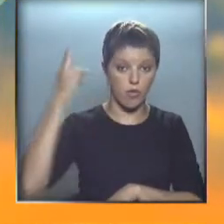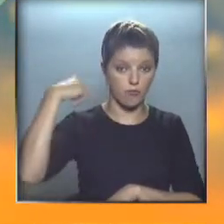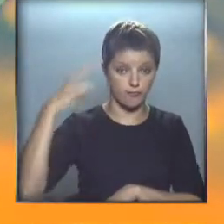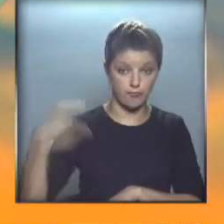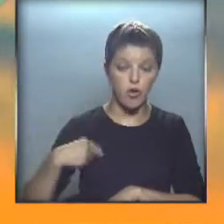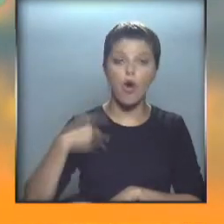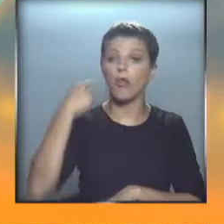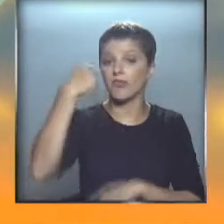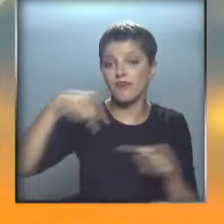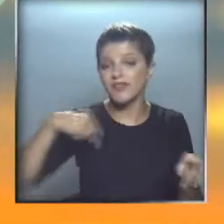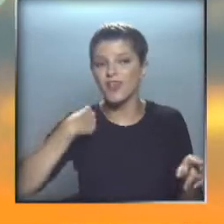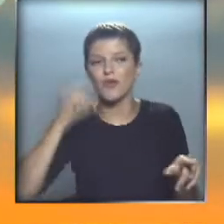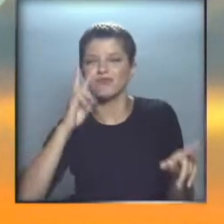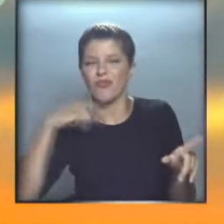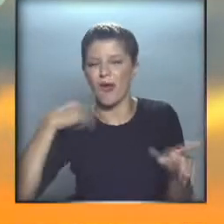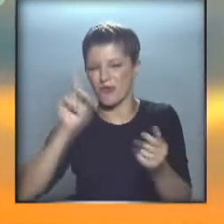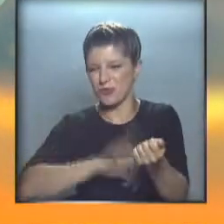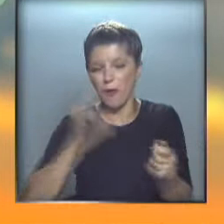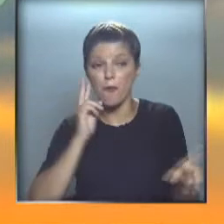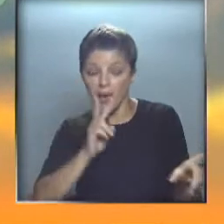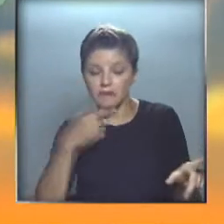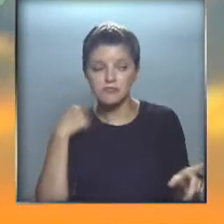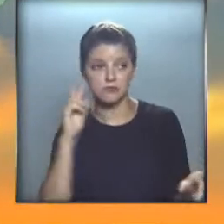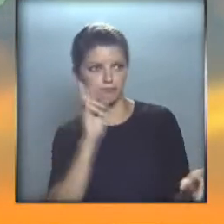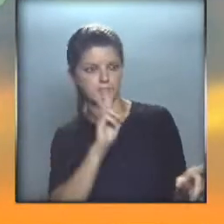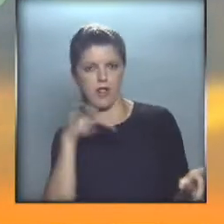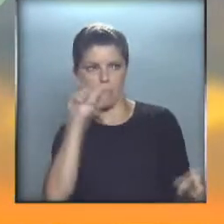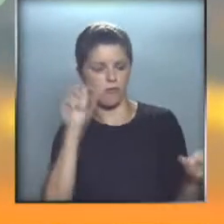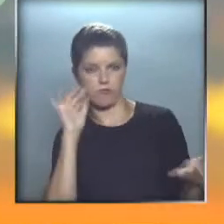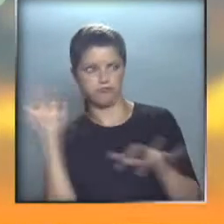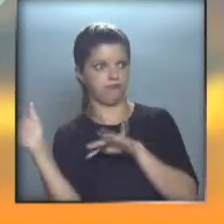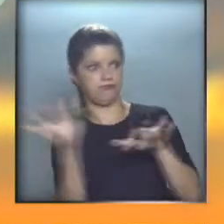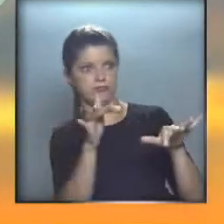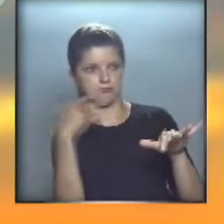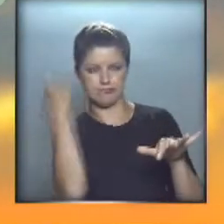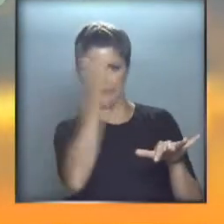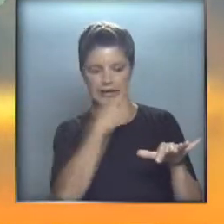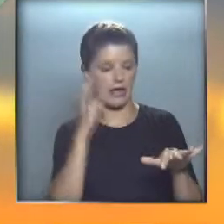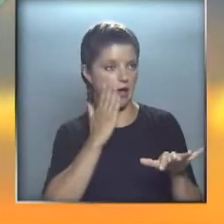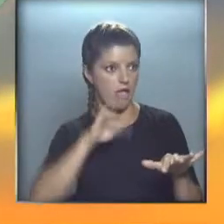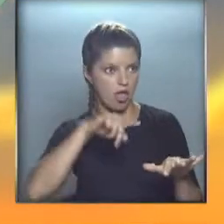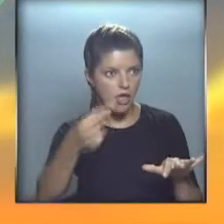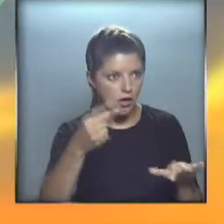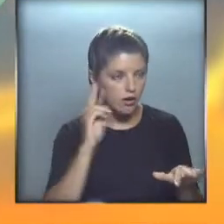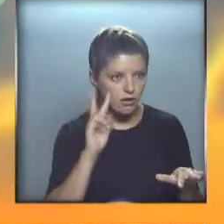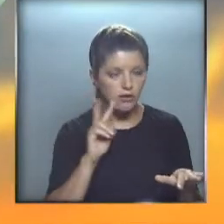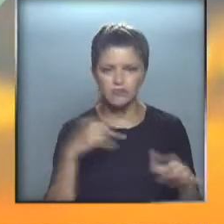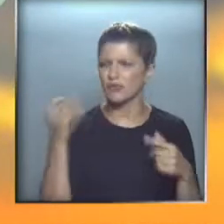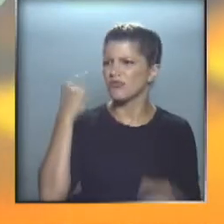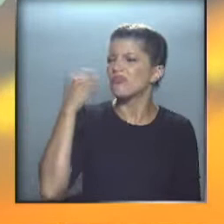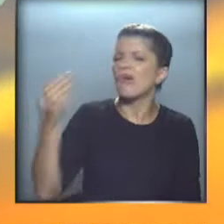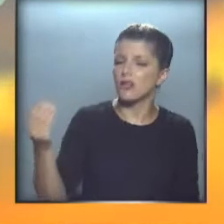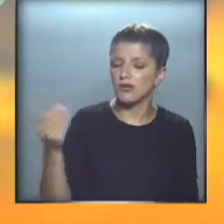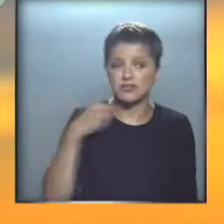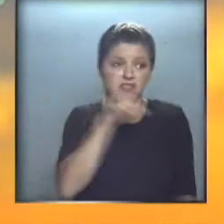diferente a lo normal y como que la gente la mira con otra cara y a veces yo digo, ¿por qué? Si vos querés ser